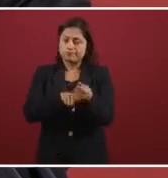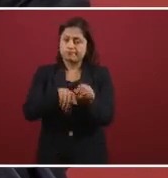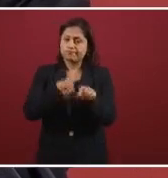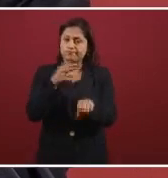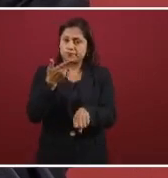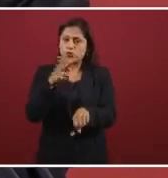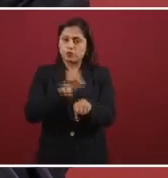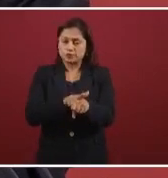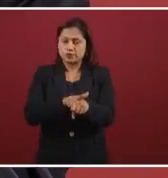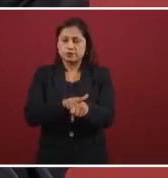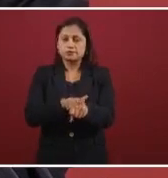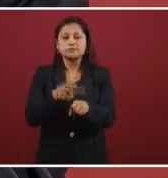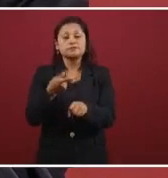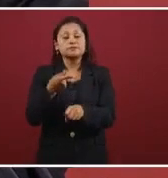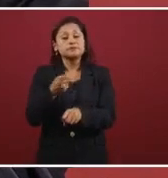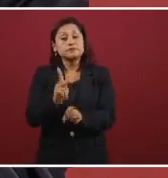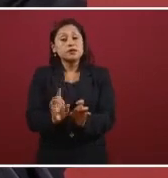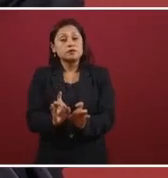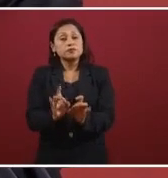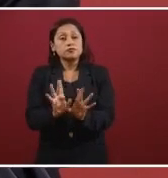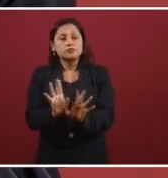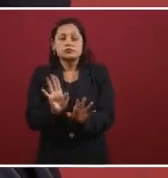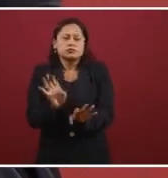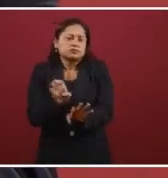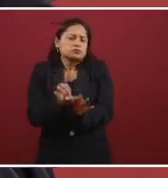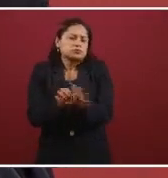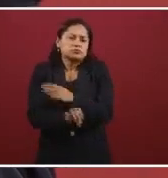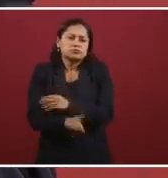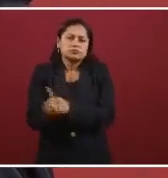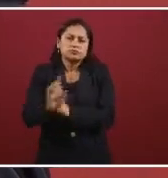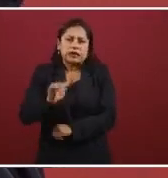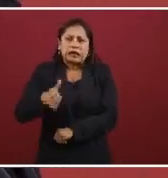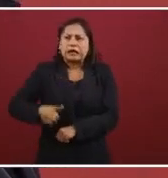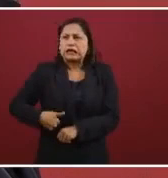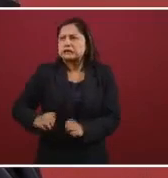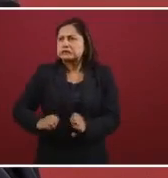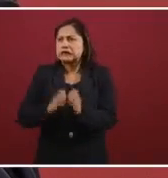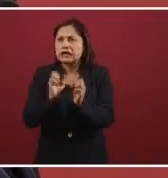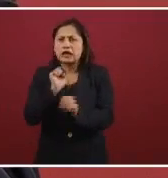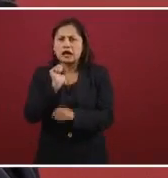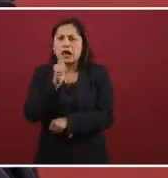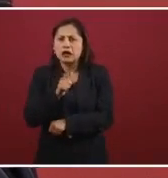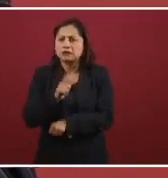un accidente, ¿sí?, y se le habla al radiólogo